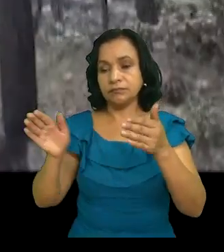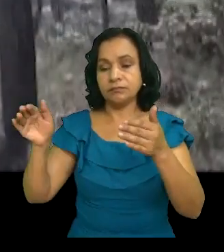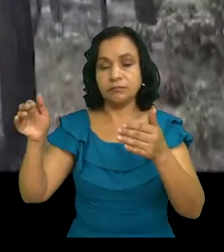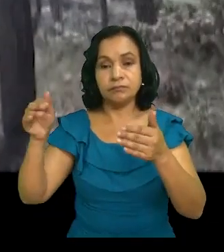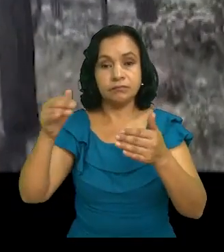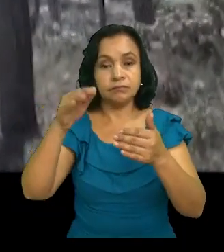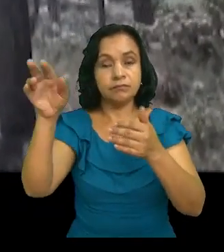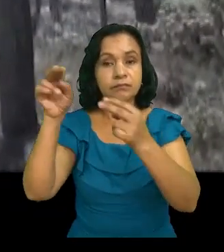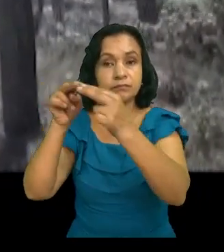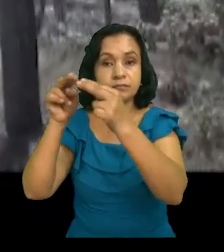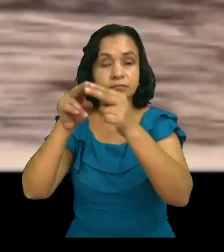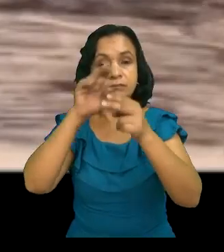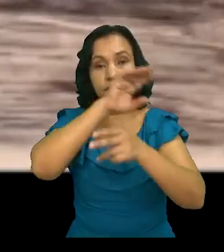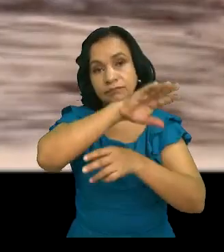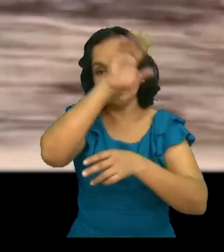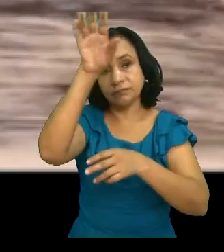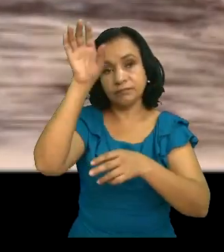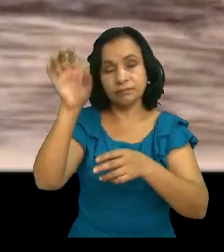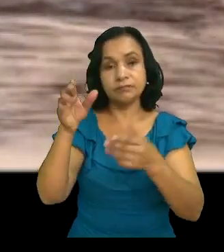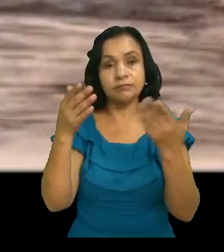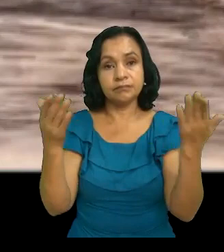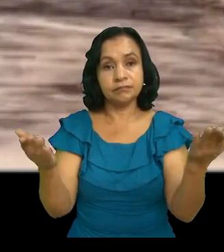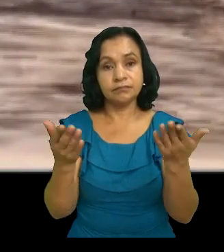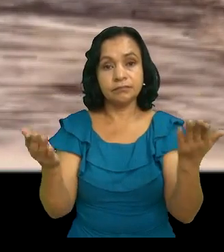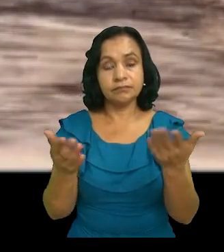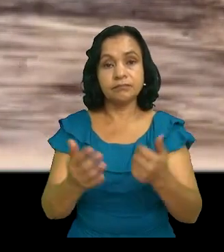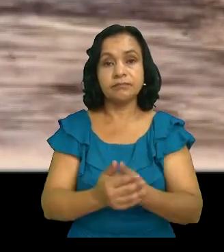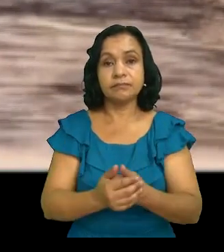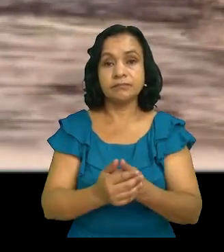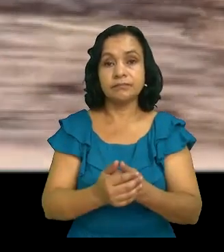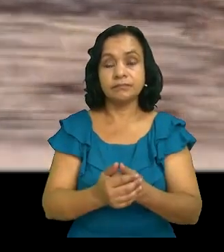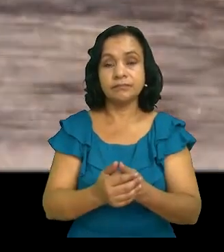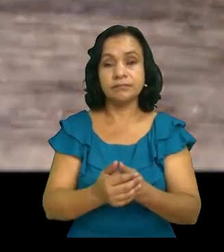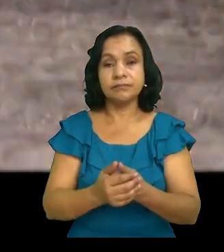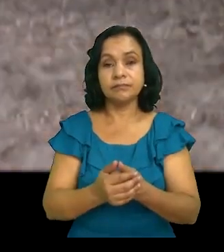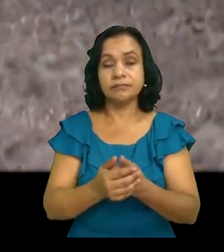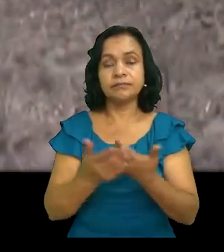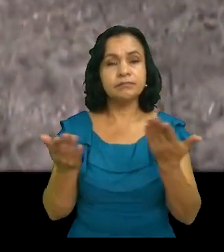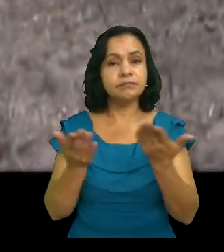departamentos directamente. Es decir, rutas alternas,